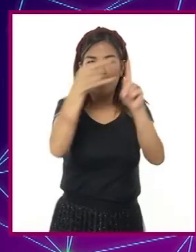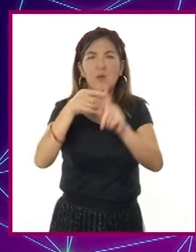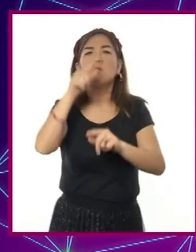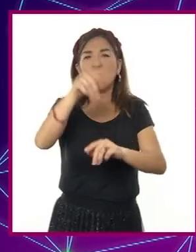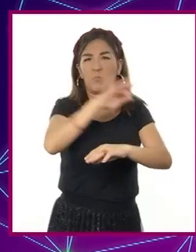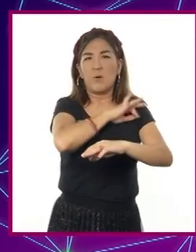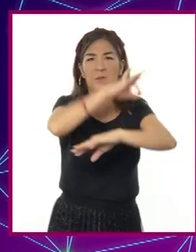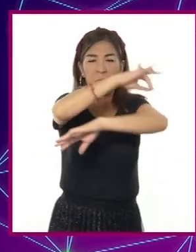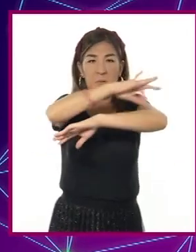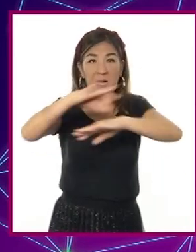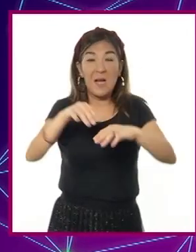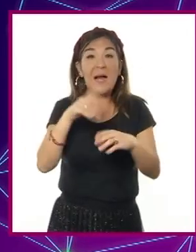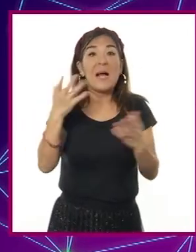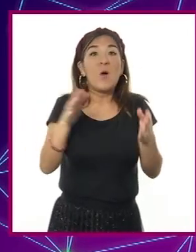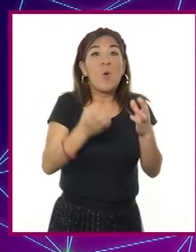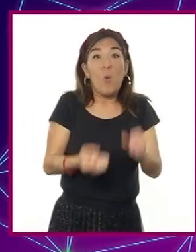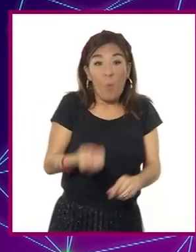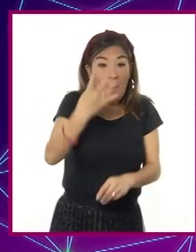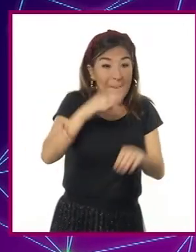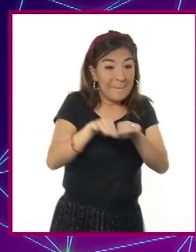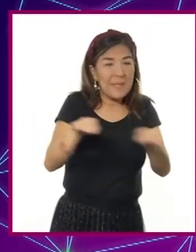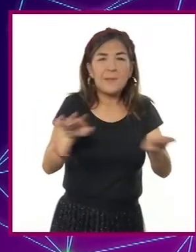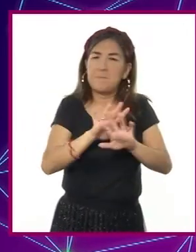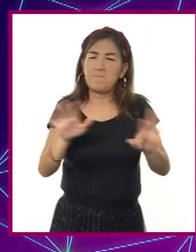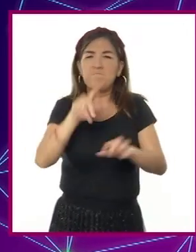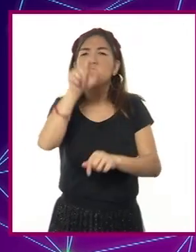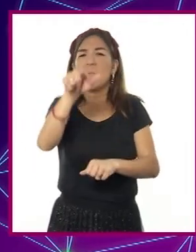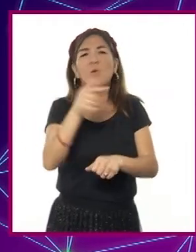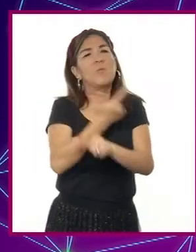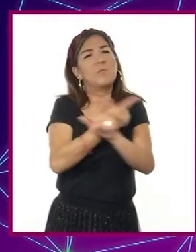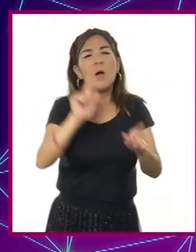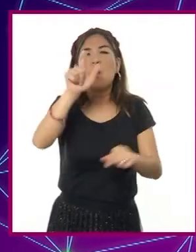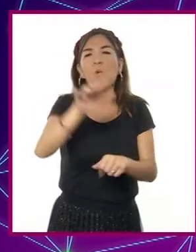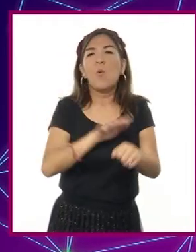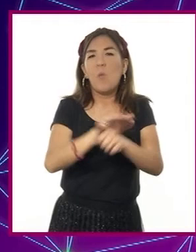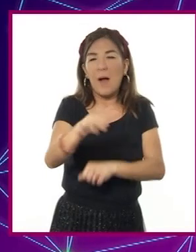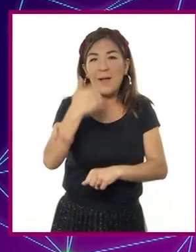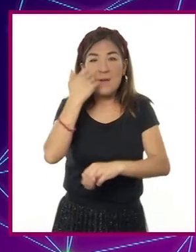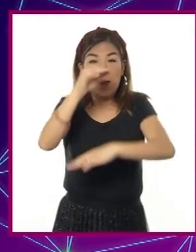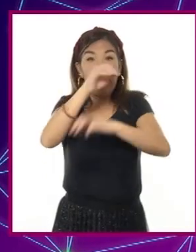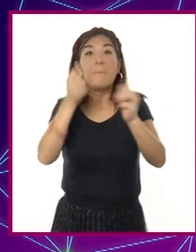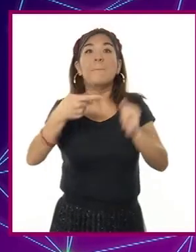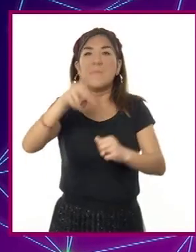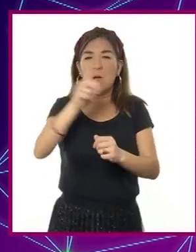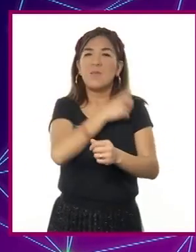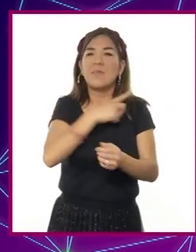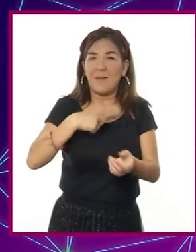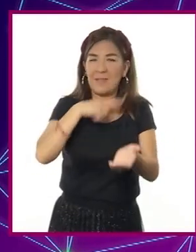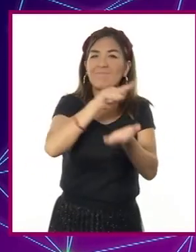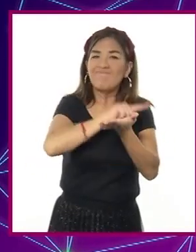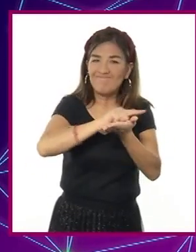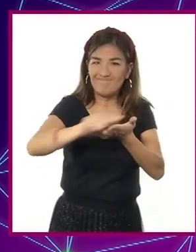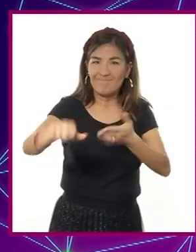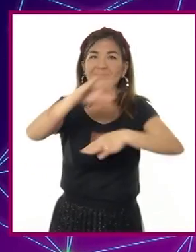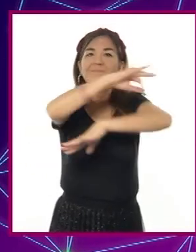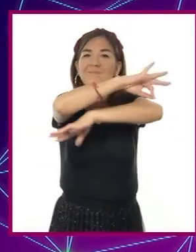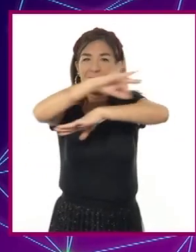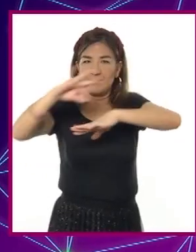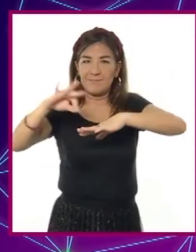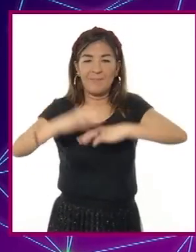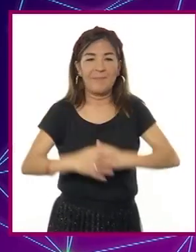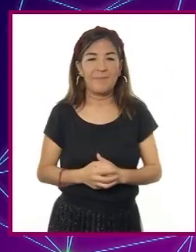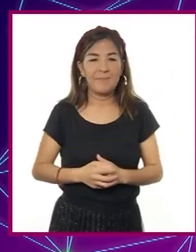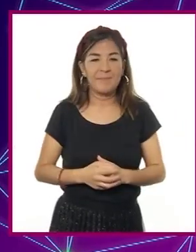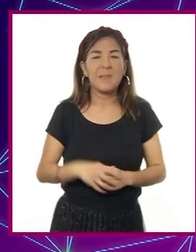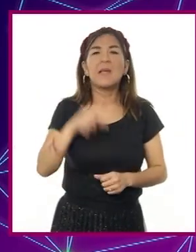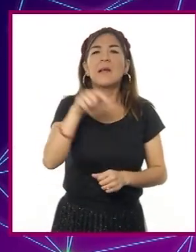de ninguna medida en especial, únicamente hacer los trazos con limpieza y precisión. Para esto, se